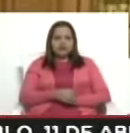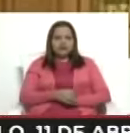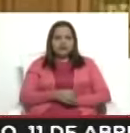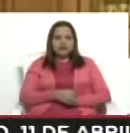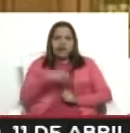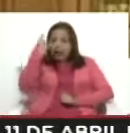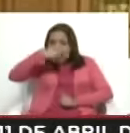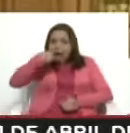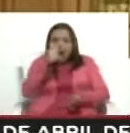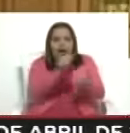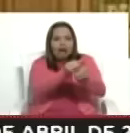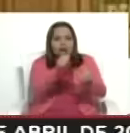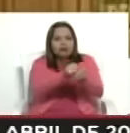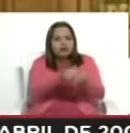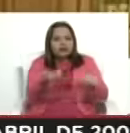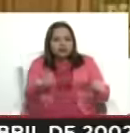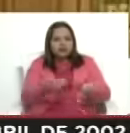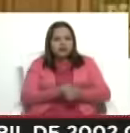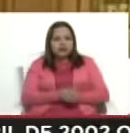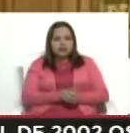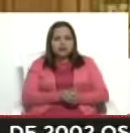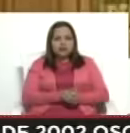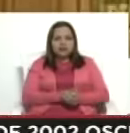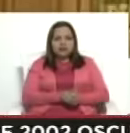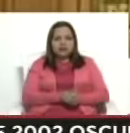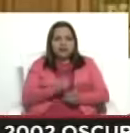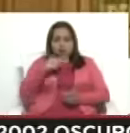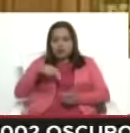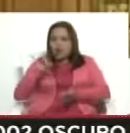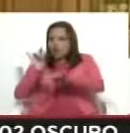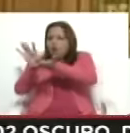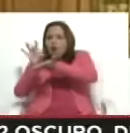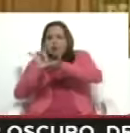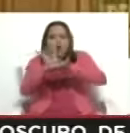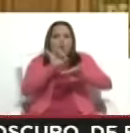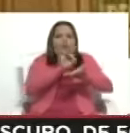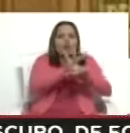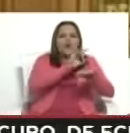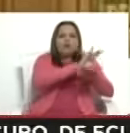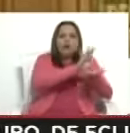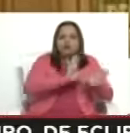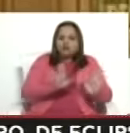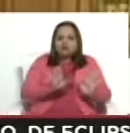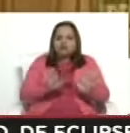Cara dura. De ahí echamos a unos cuantos, los corrimos.